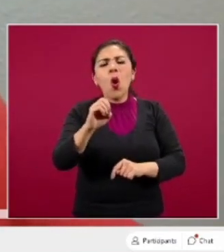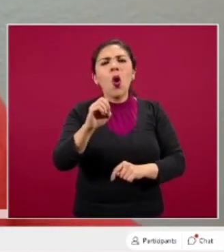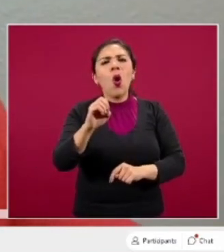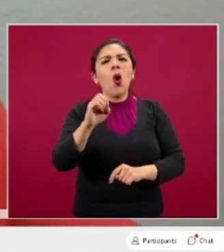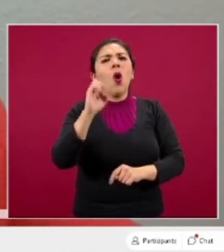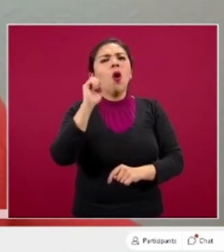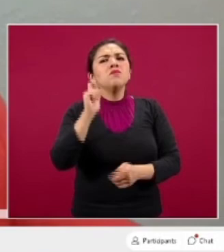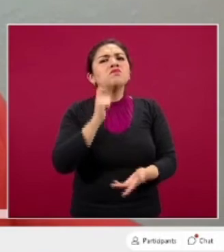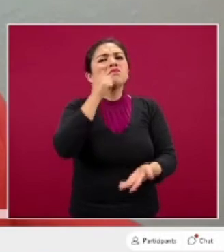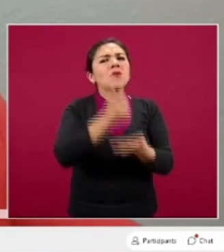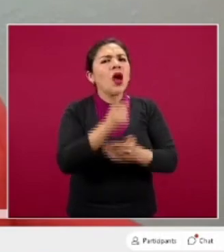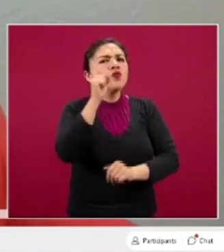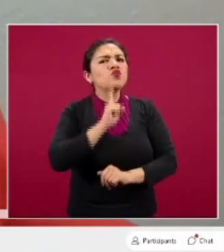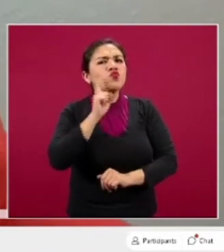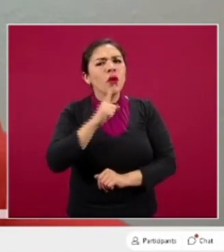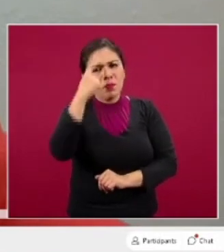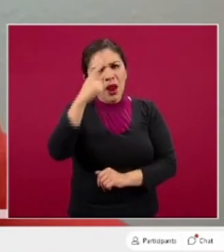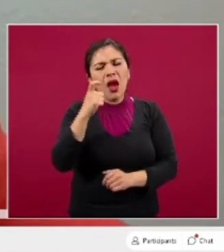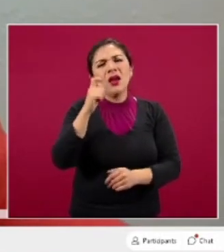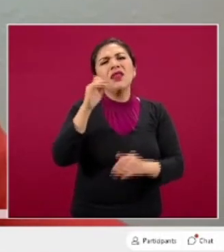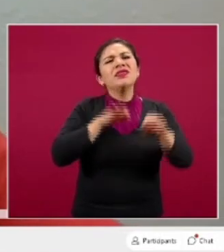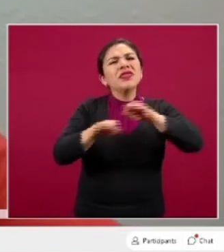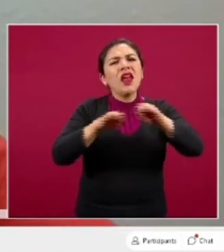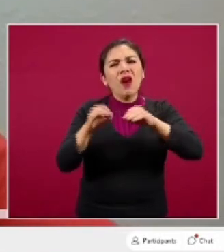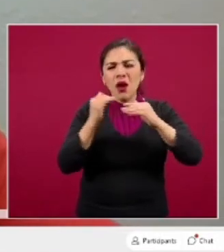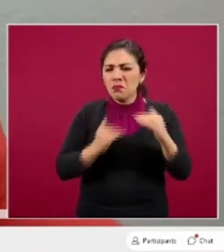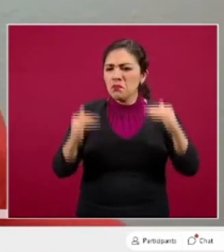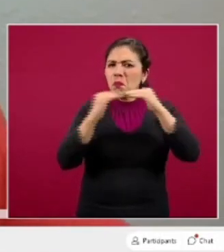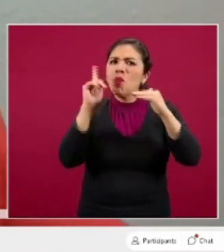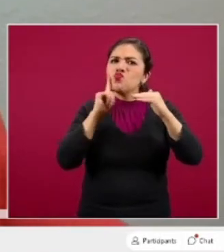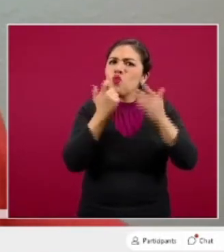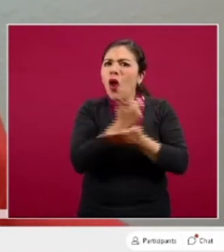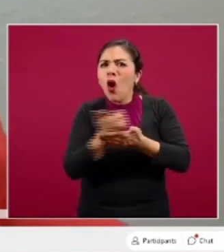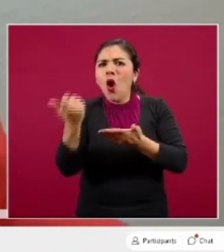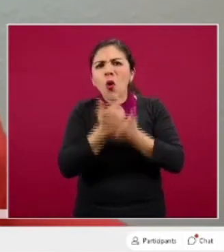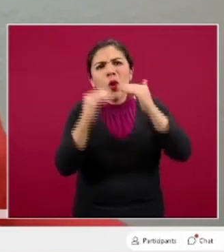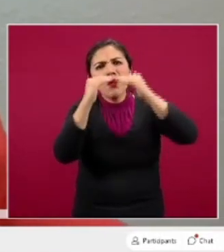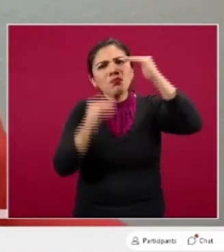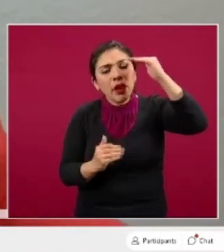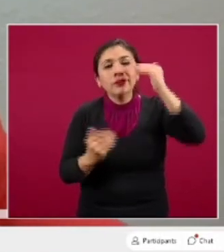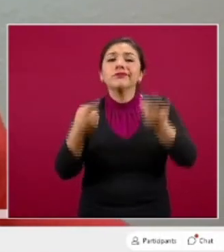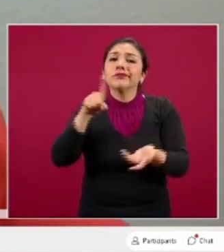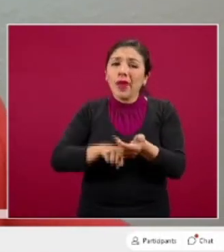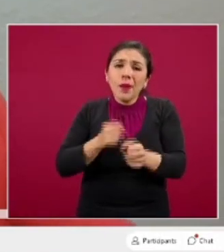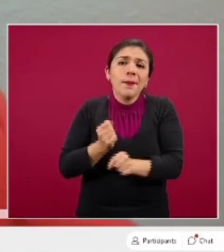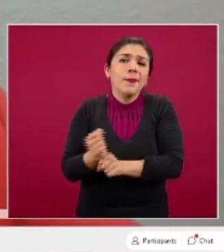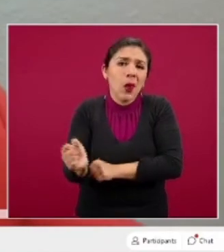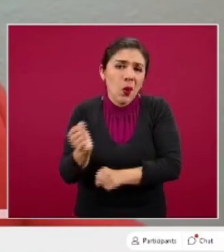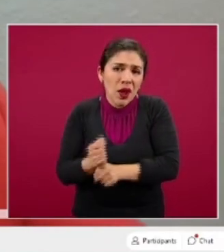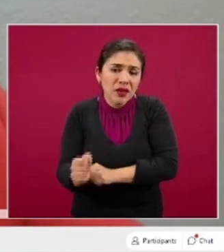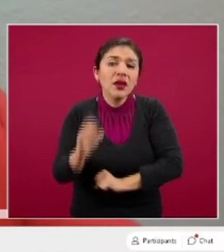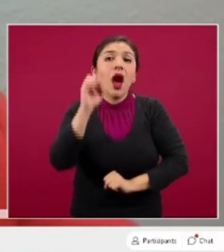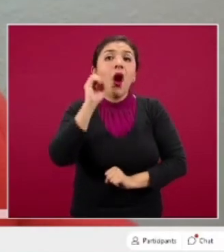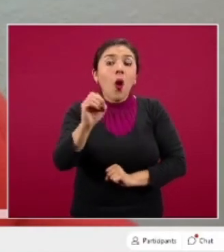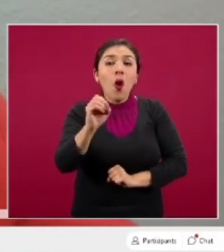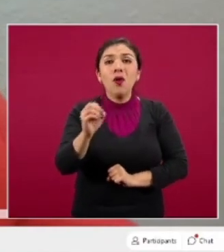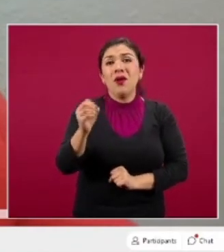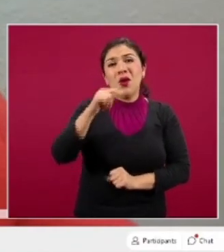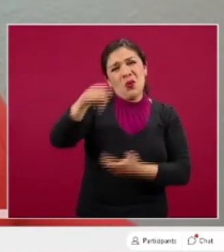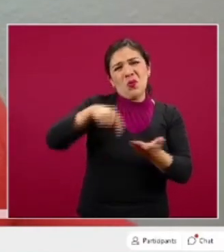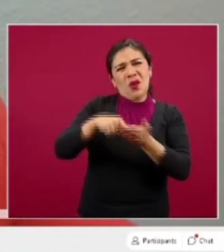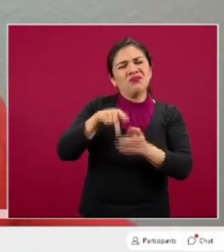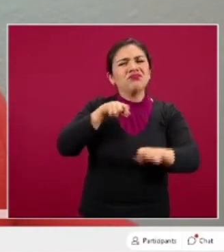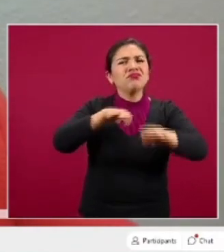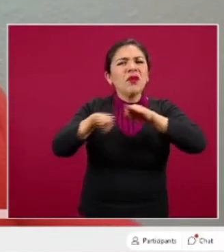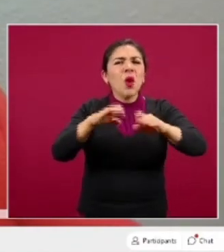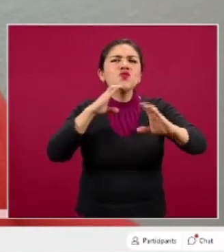a las mujeres por el mismo trabajo, el mismo salario que a los hombres, eso también es violencia. O cuando en los medios de